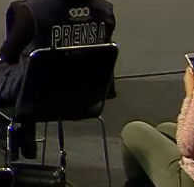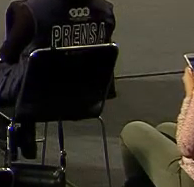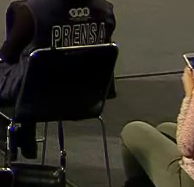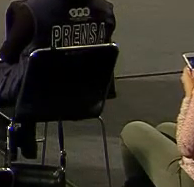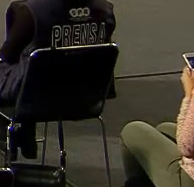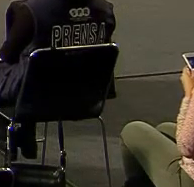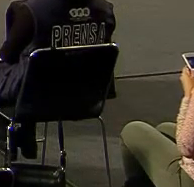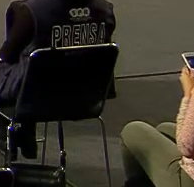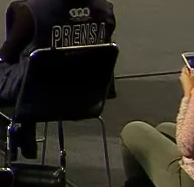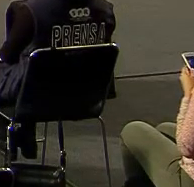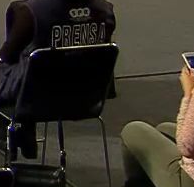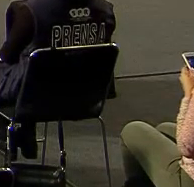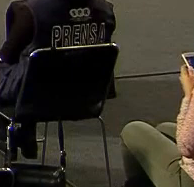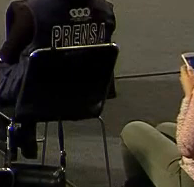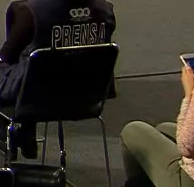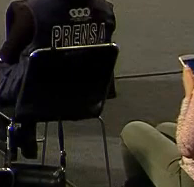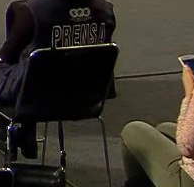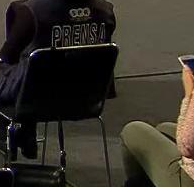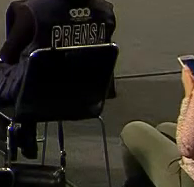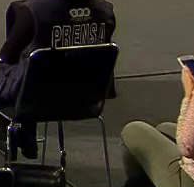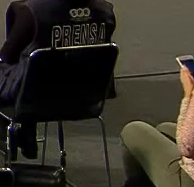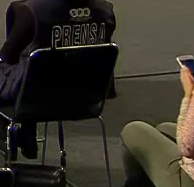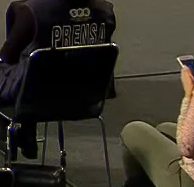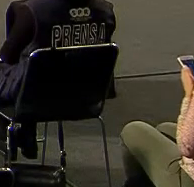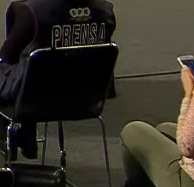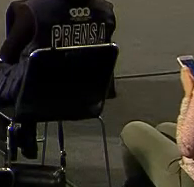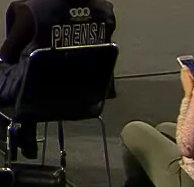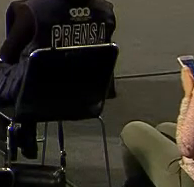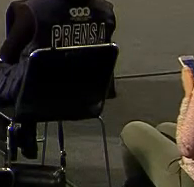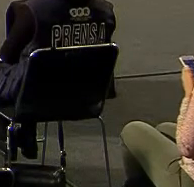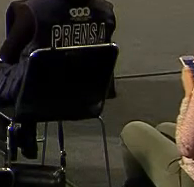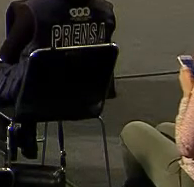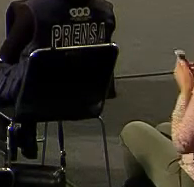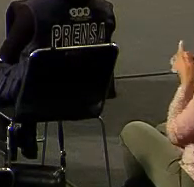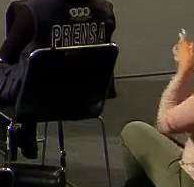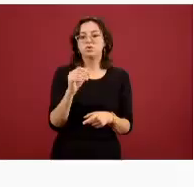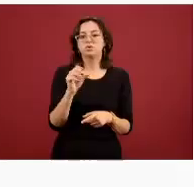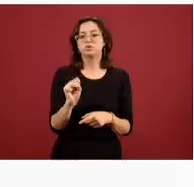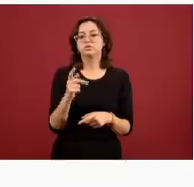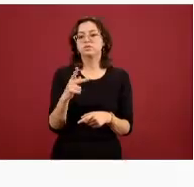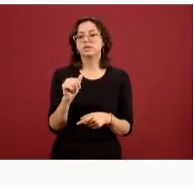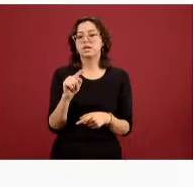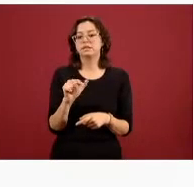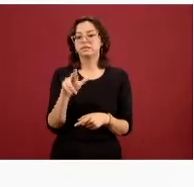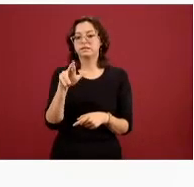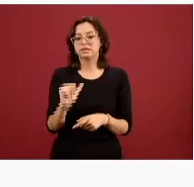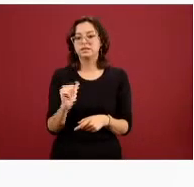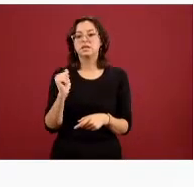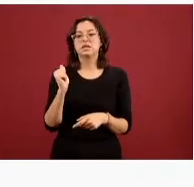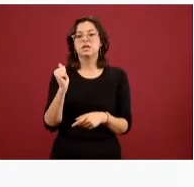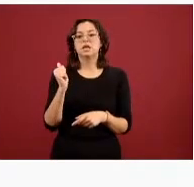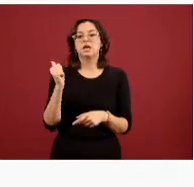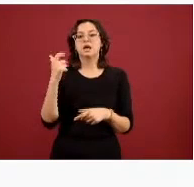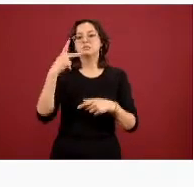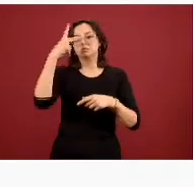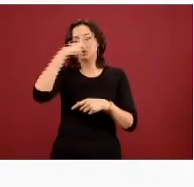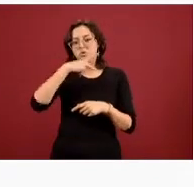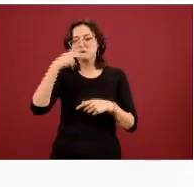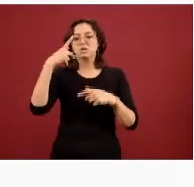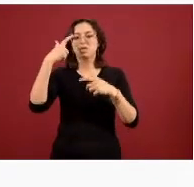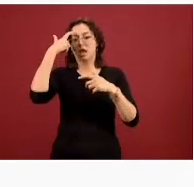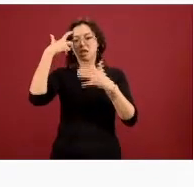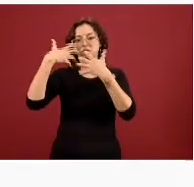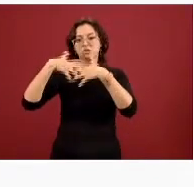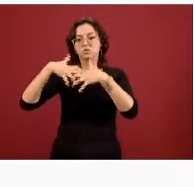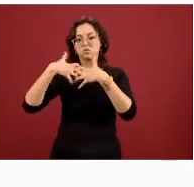trabajo social, psiquiatría, enfermería, pedosiquiatría, medicina general, psicólogos, neurólogos y residentes que juntos estamos